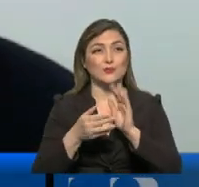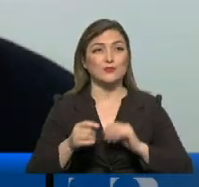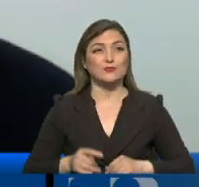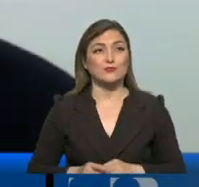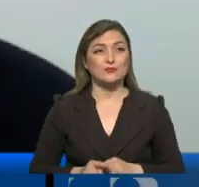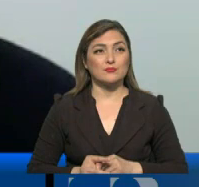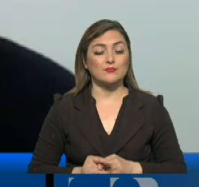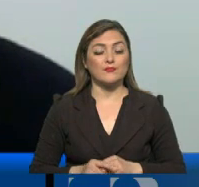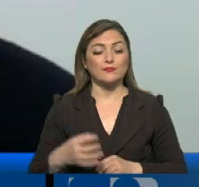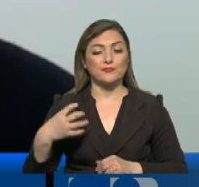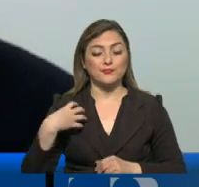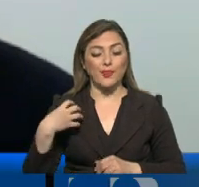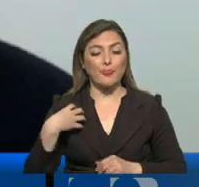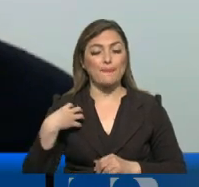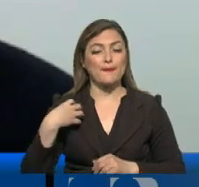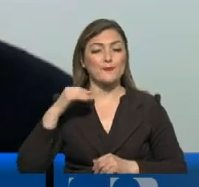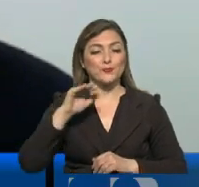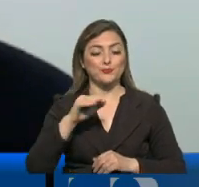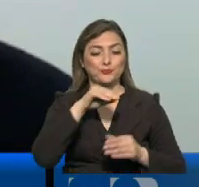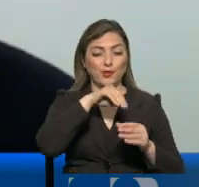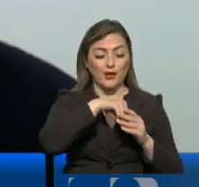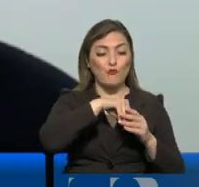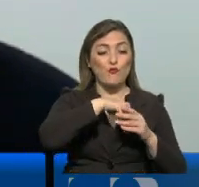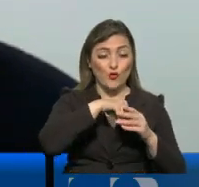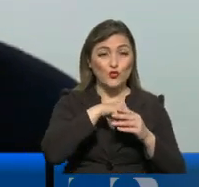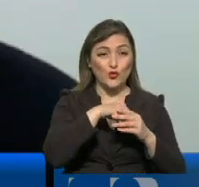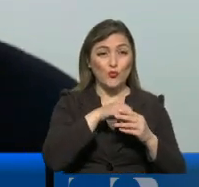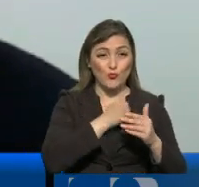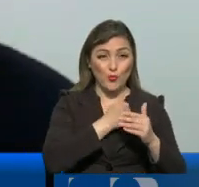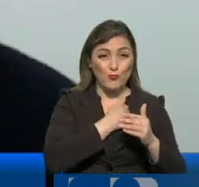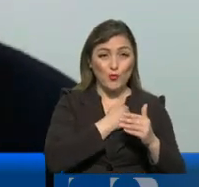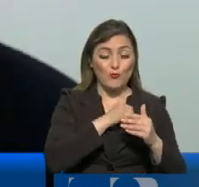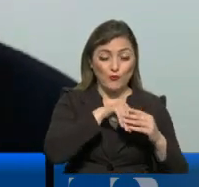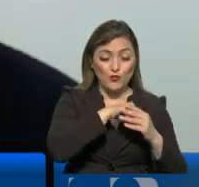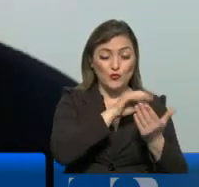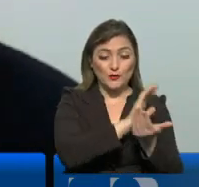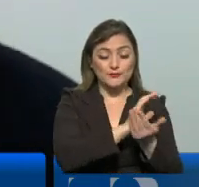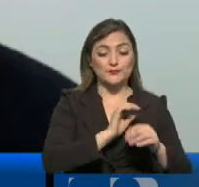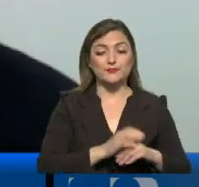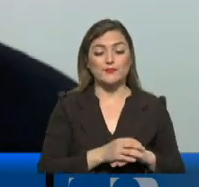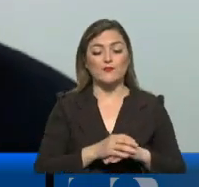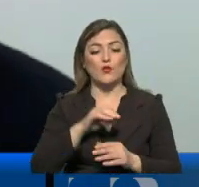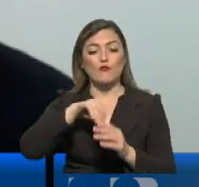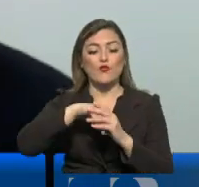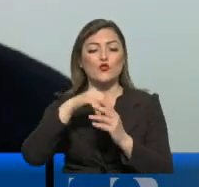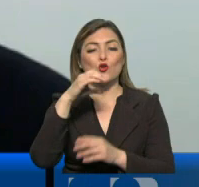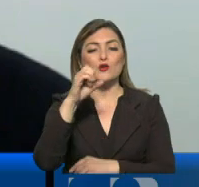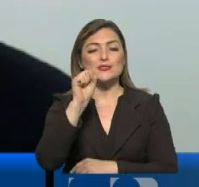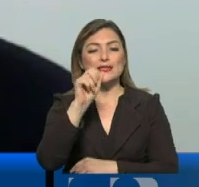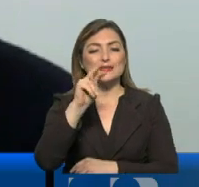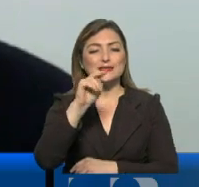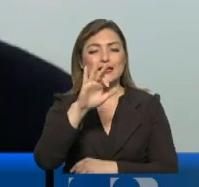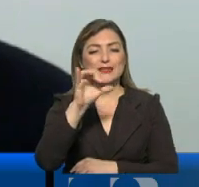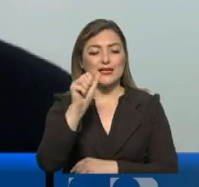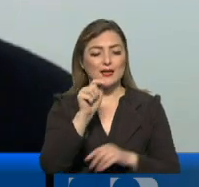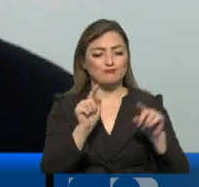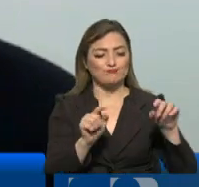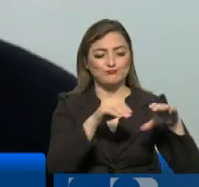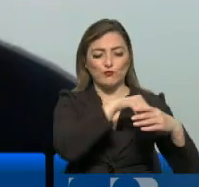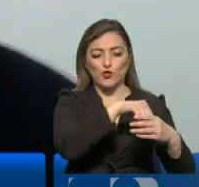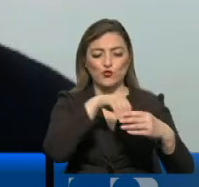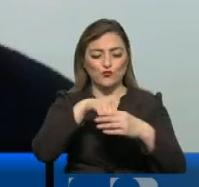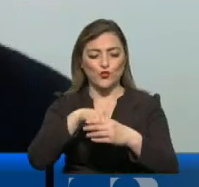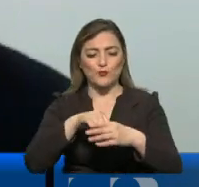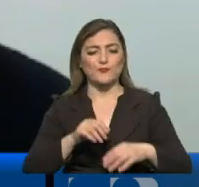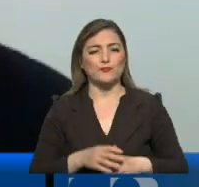como garantía, tanto lo que tiene en su fondo de cesantía como lo que tiene en sus fondos de reserva. Con eso se le